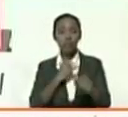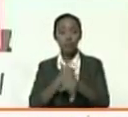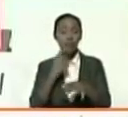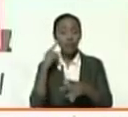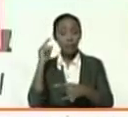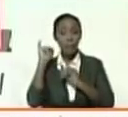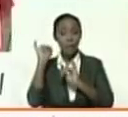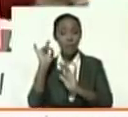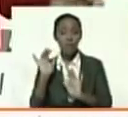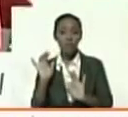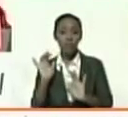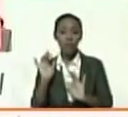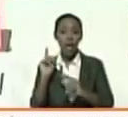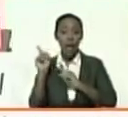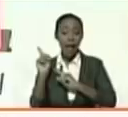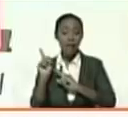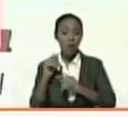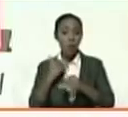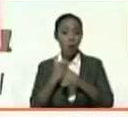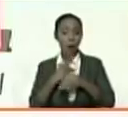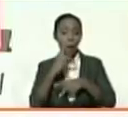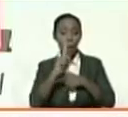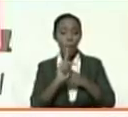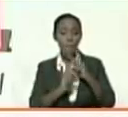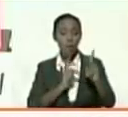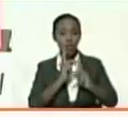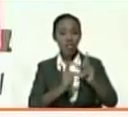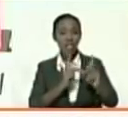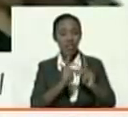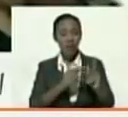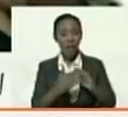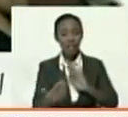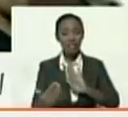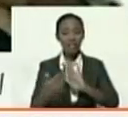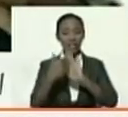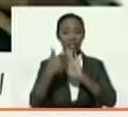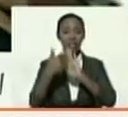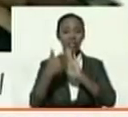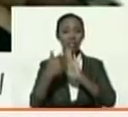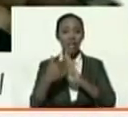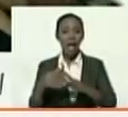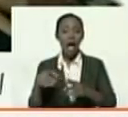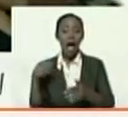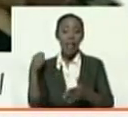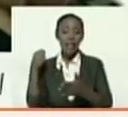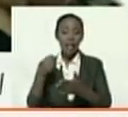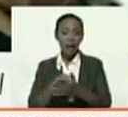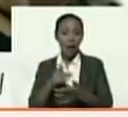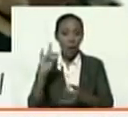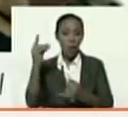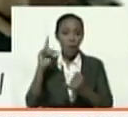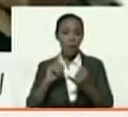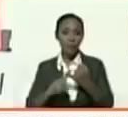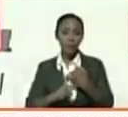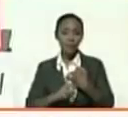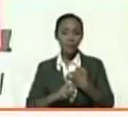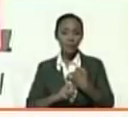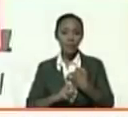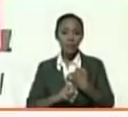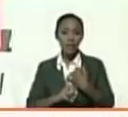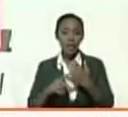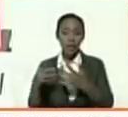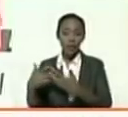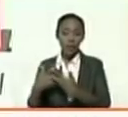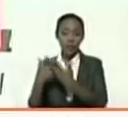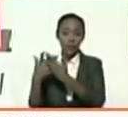eso no lo para nadie, eso es un proceso que lleva, bueno, vino el contraataque de ellos, atacaron a Bolivia, atacaron al pueblo de Bolivia. Estados Unidos calladito,